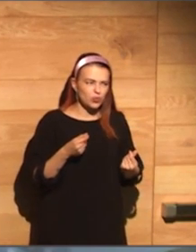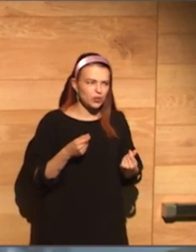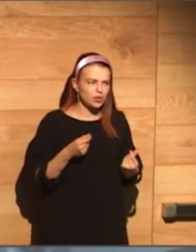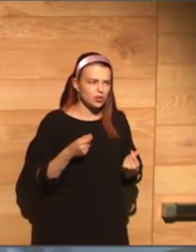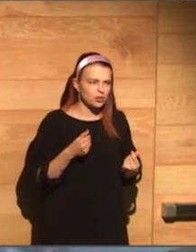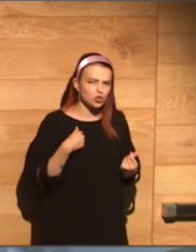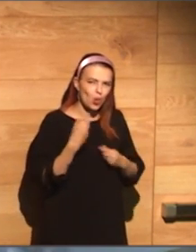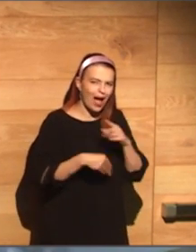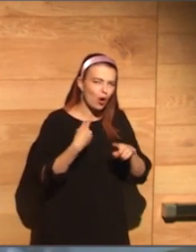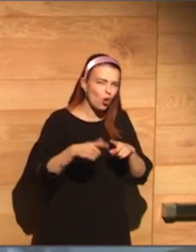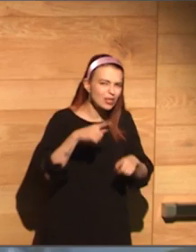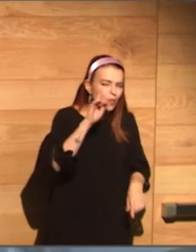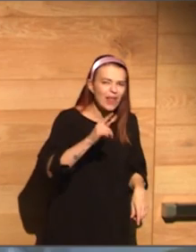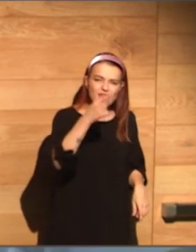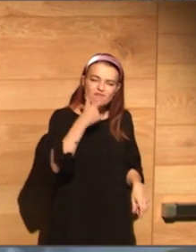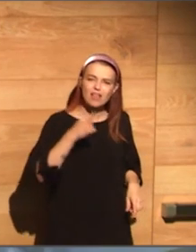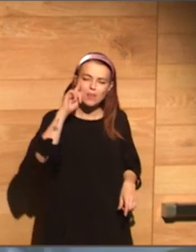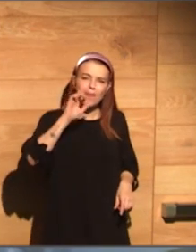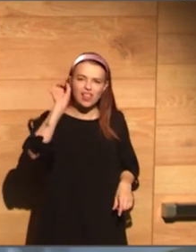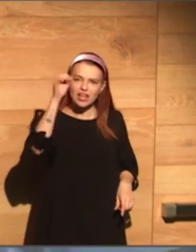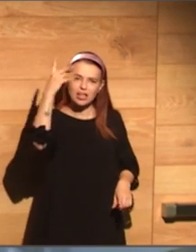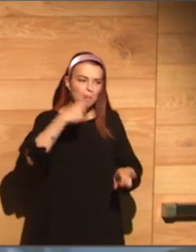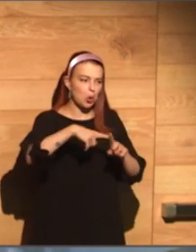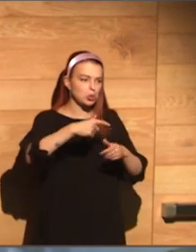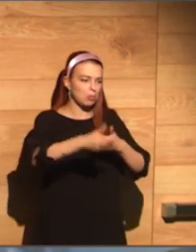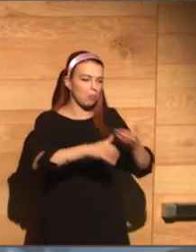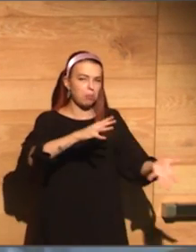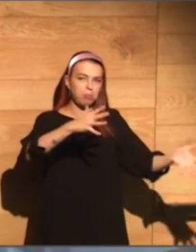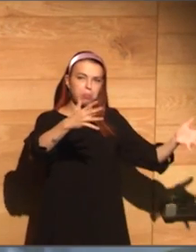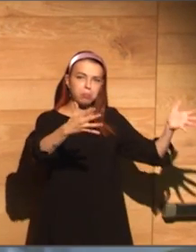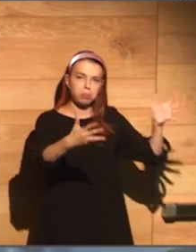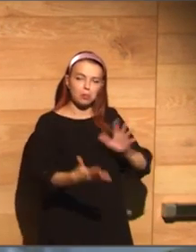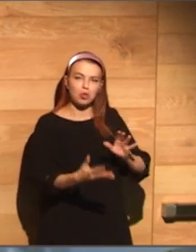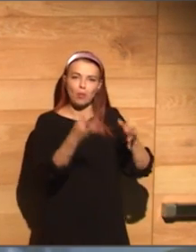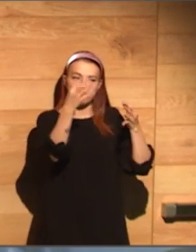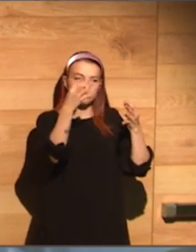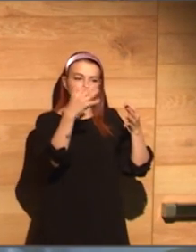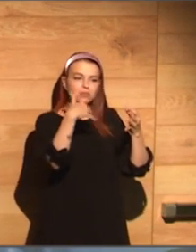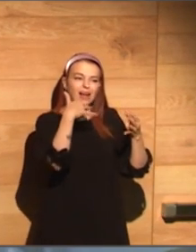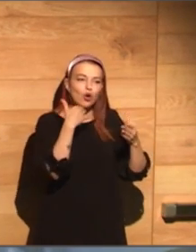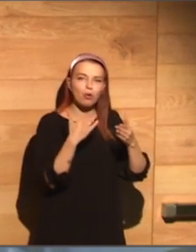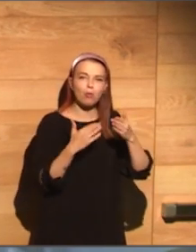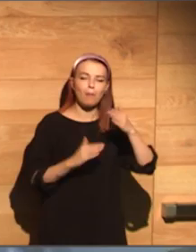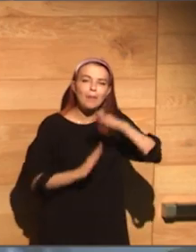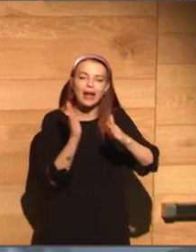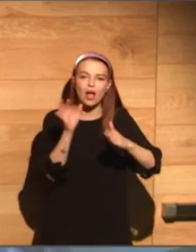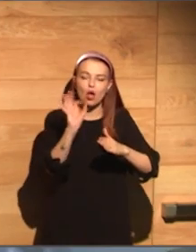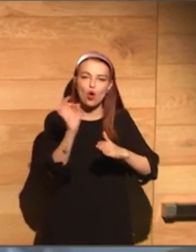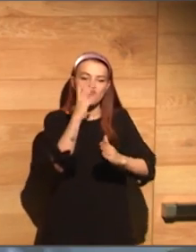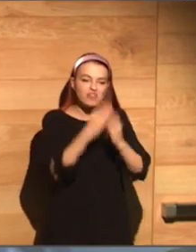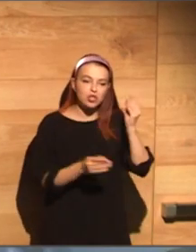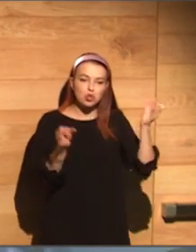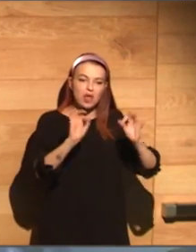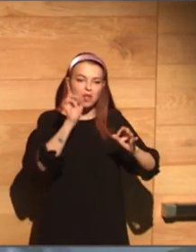fáciles, fluidas y creativas, y que las cosas evolucionaban sin encallarse, sin baches, como si todo